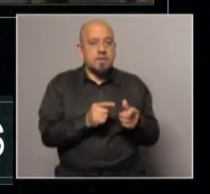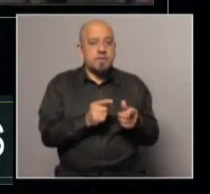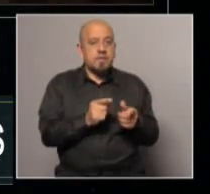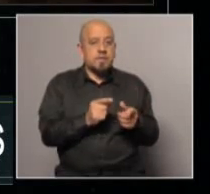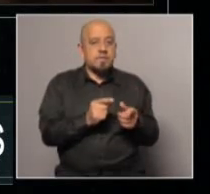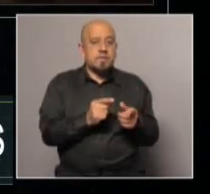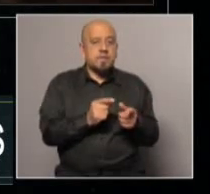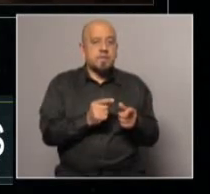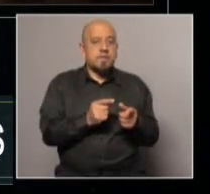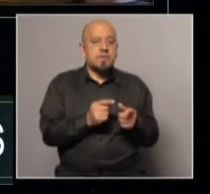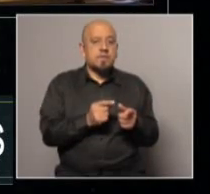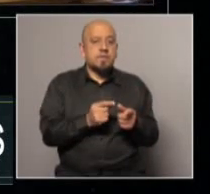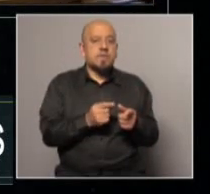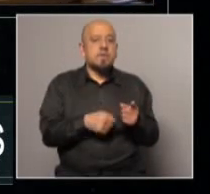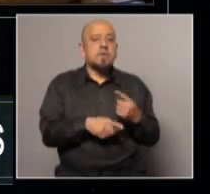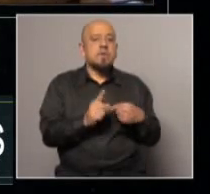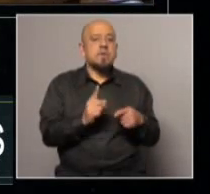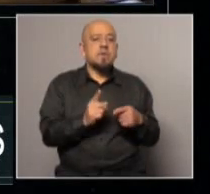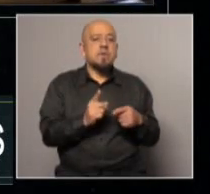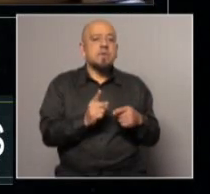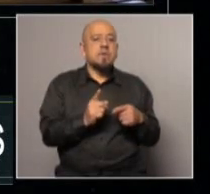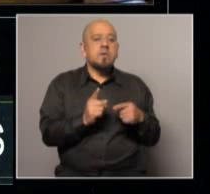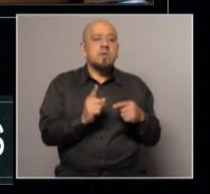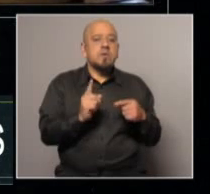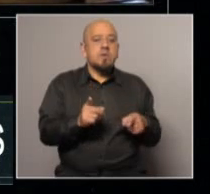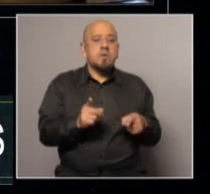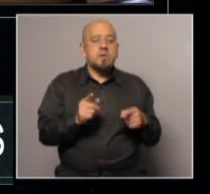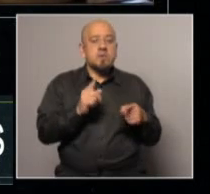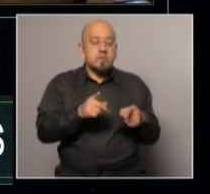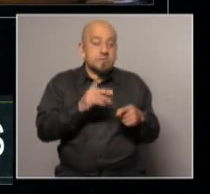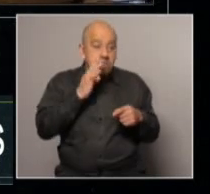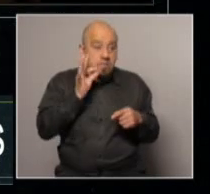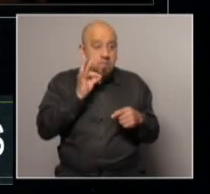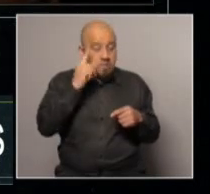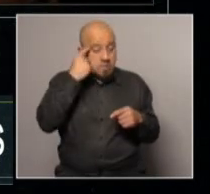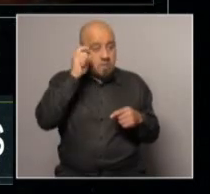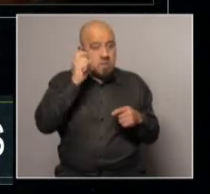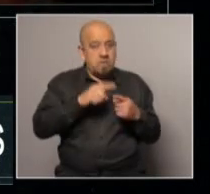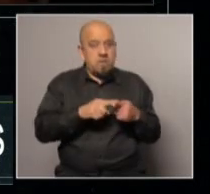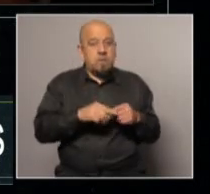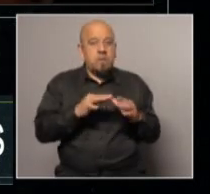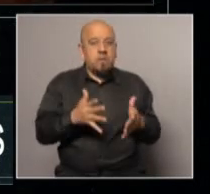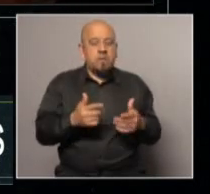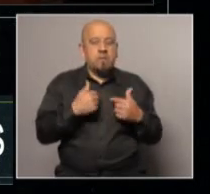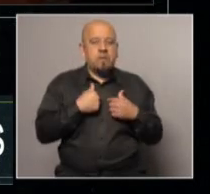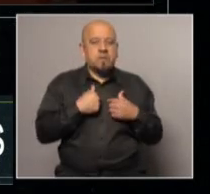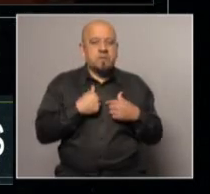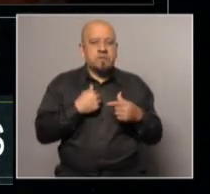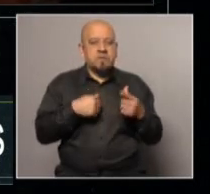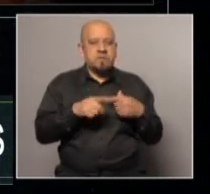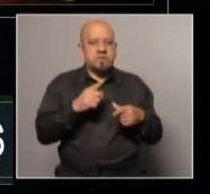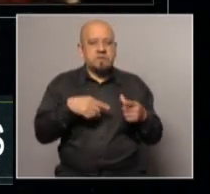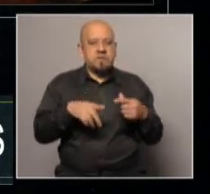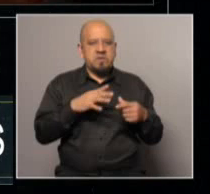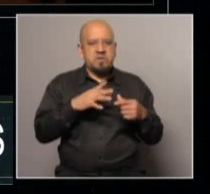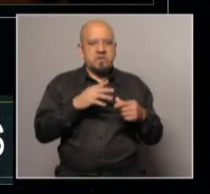Y entonces yo, sin haber abandonado del todo esta posibilidad, esta idea, por lo menos me